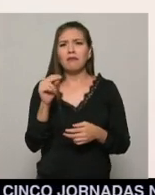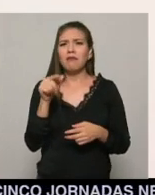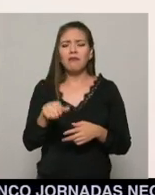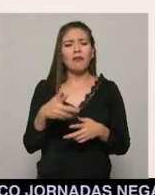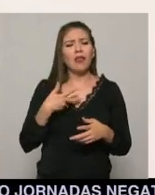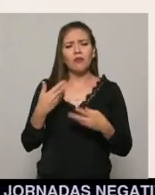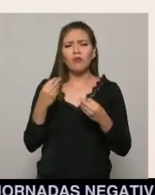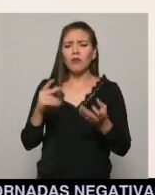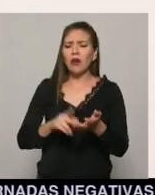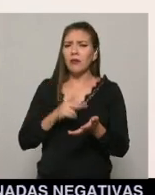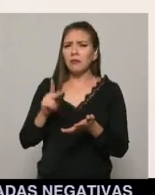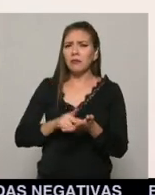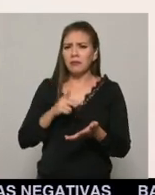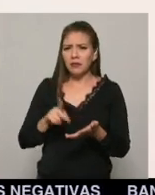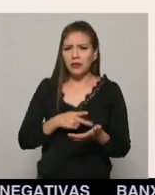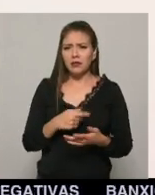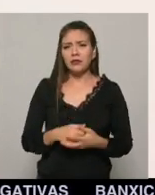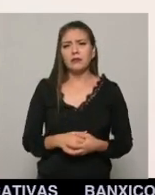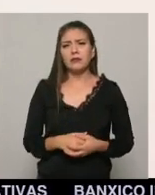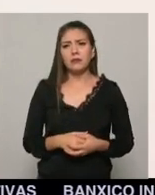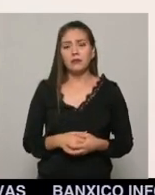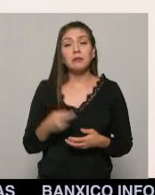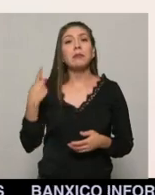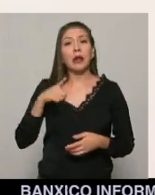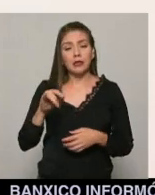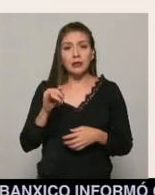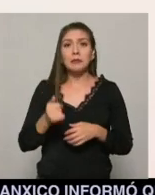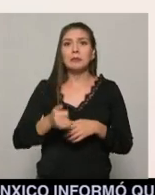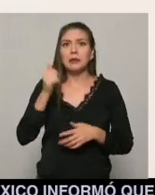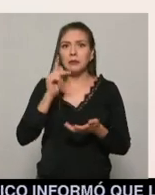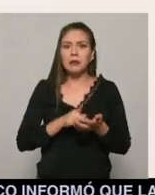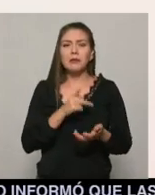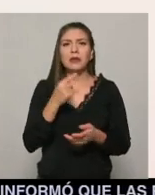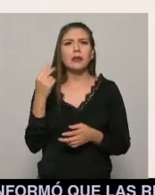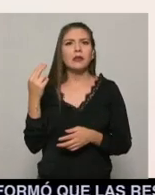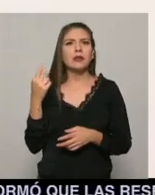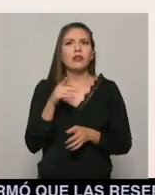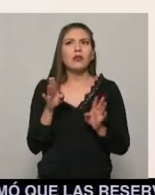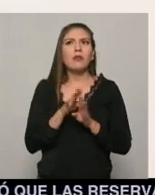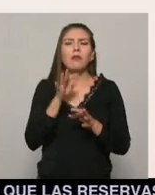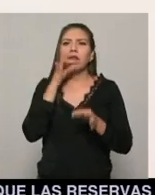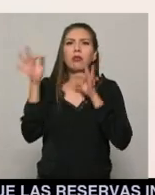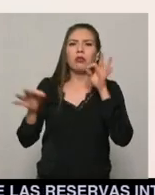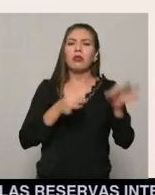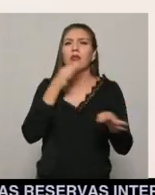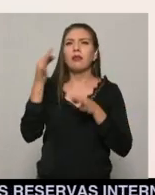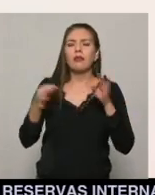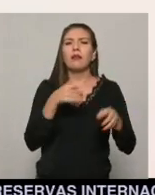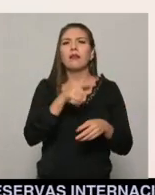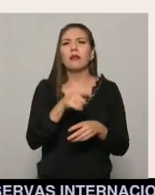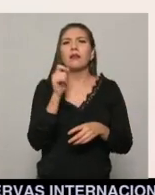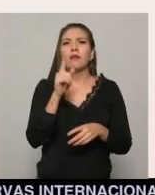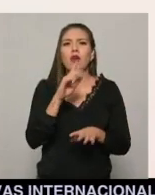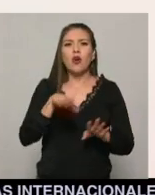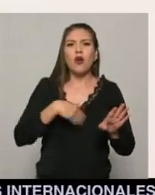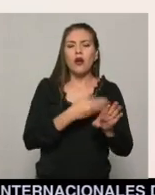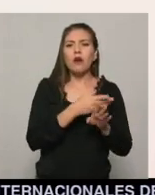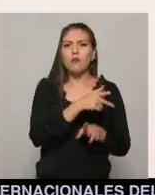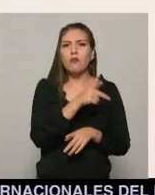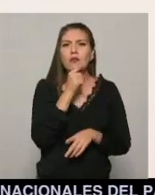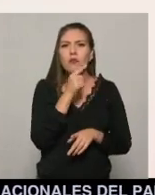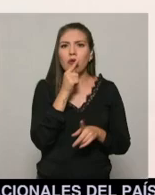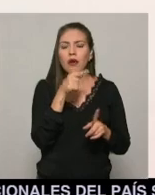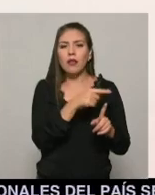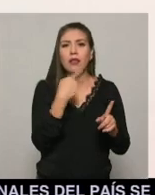primera vez sí que escuchamos una denuncia tan fuerte, tan directa, en contra de los policías, pero no es la primera vez. Y